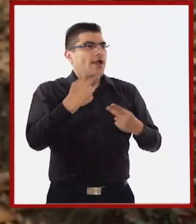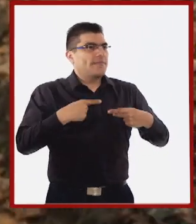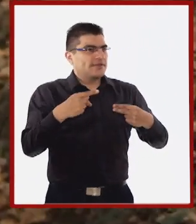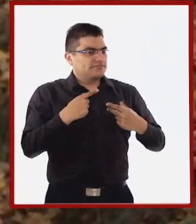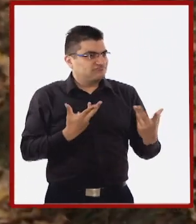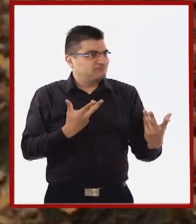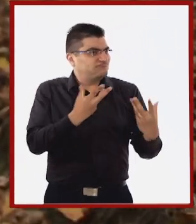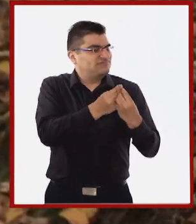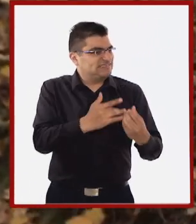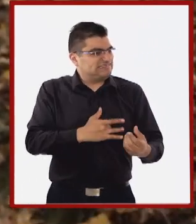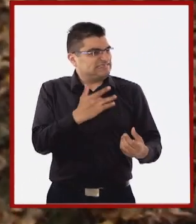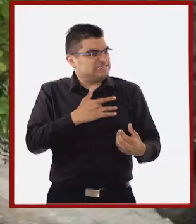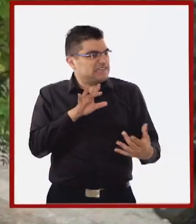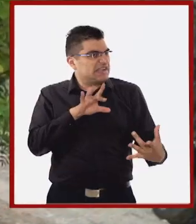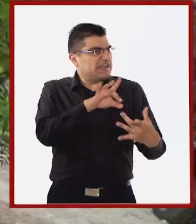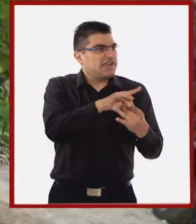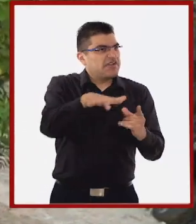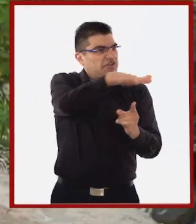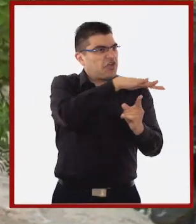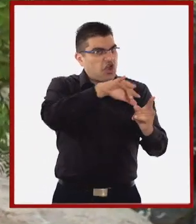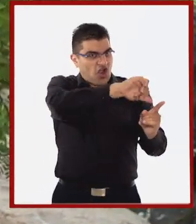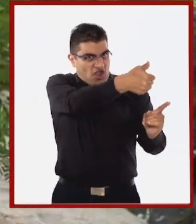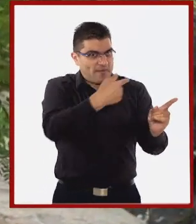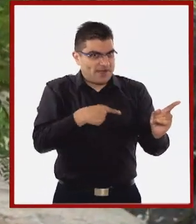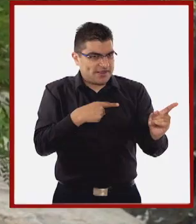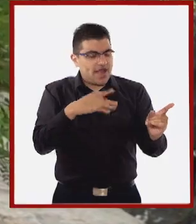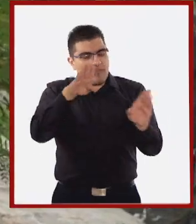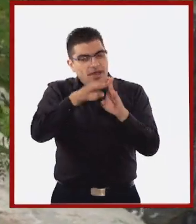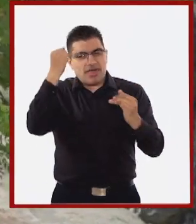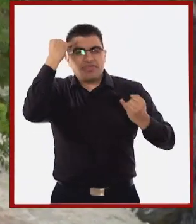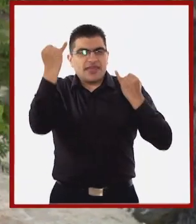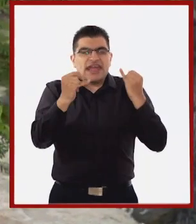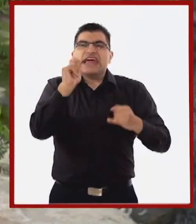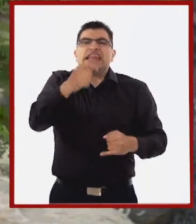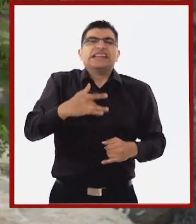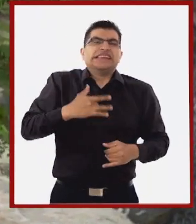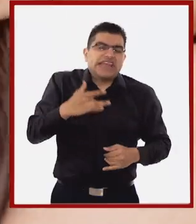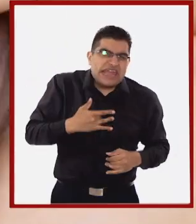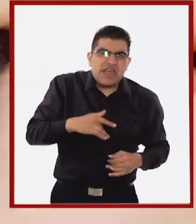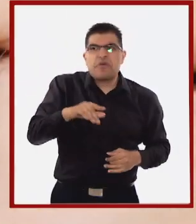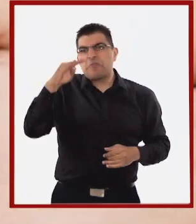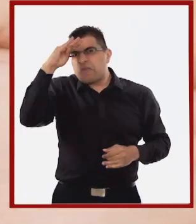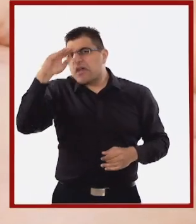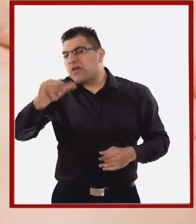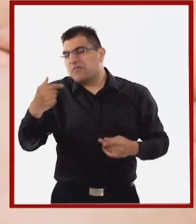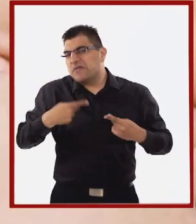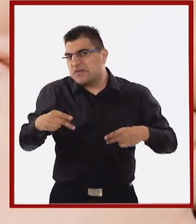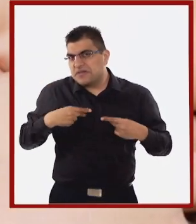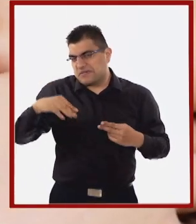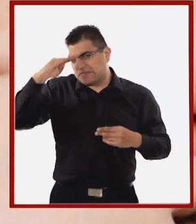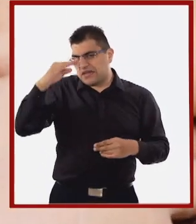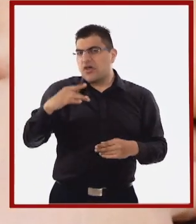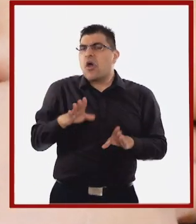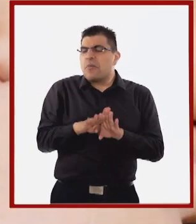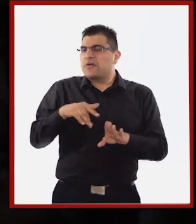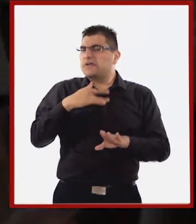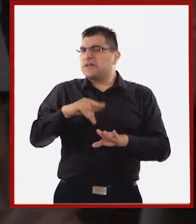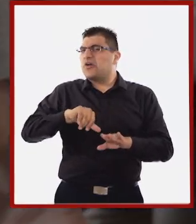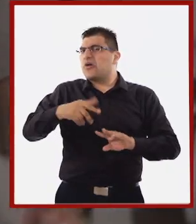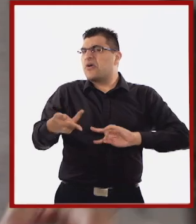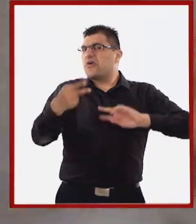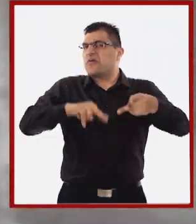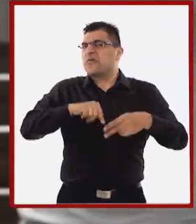intentando ponernos en su lugar. Se trata de imaginar qué está sintiendo y pensando la otra persona. ¿Cómo me sentiría yo en su lugar?